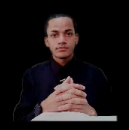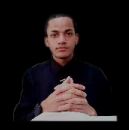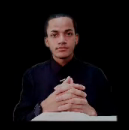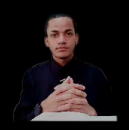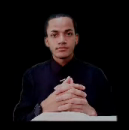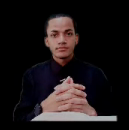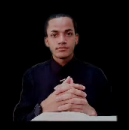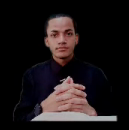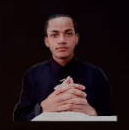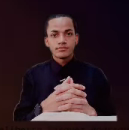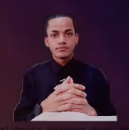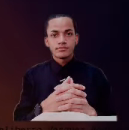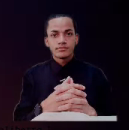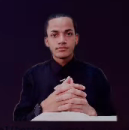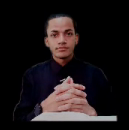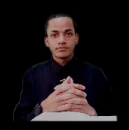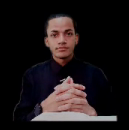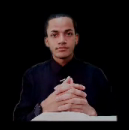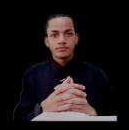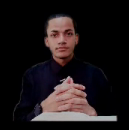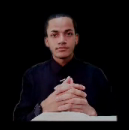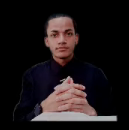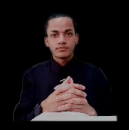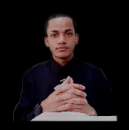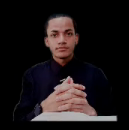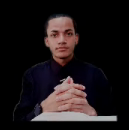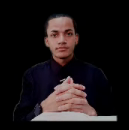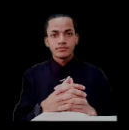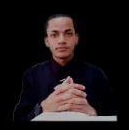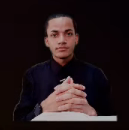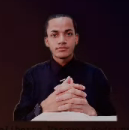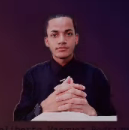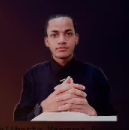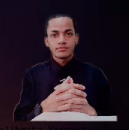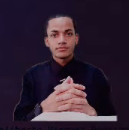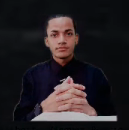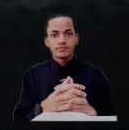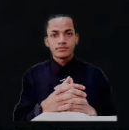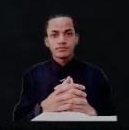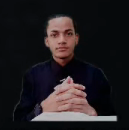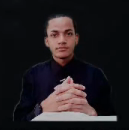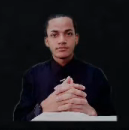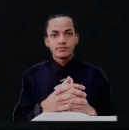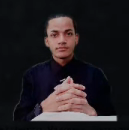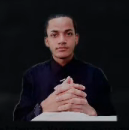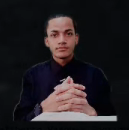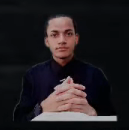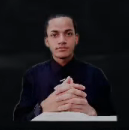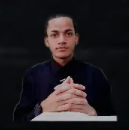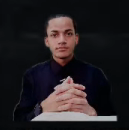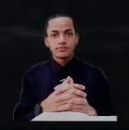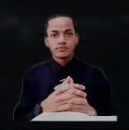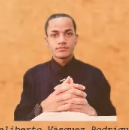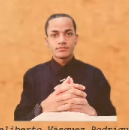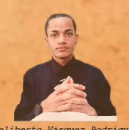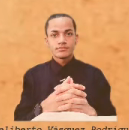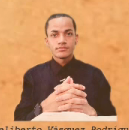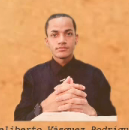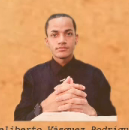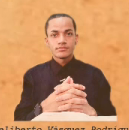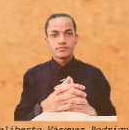uno era de cráneo pequeño dientes grandes y una cara larga características que comparte con homo habilis